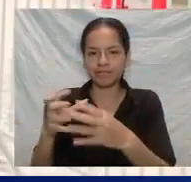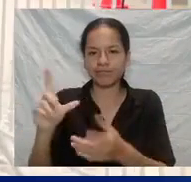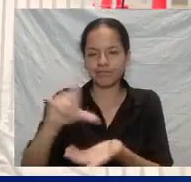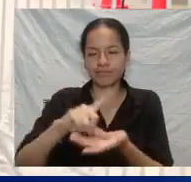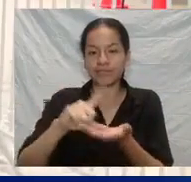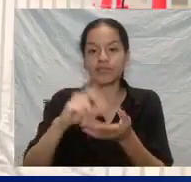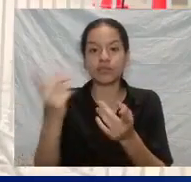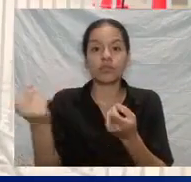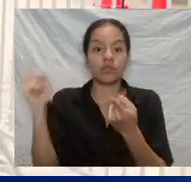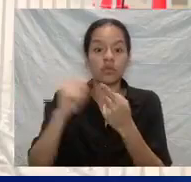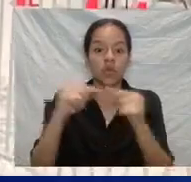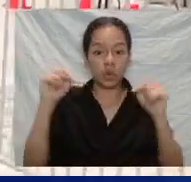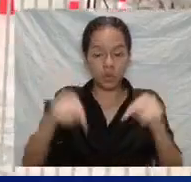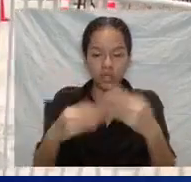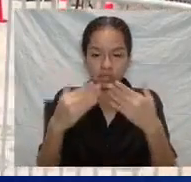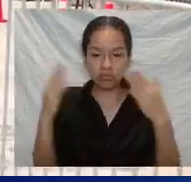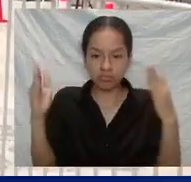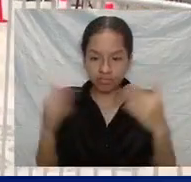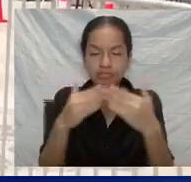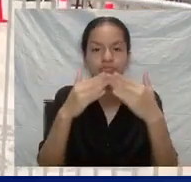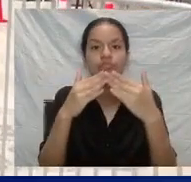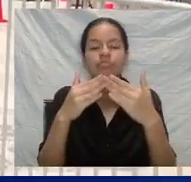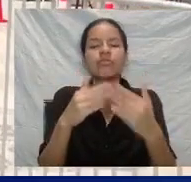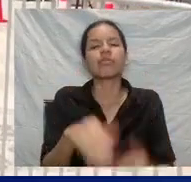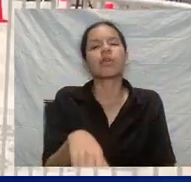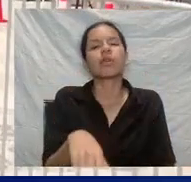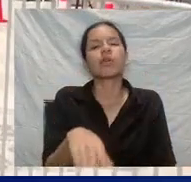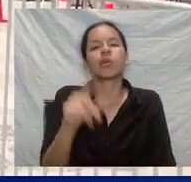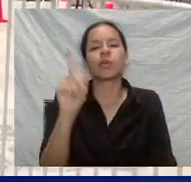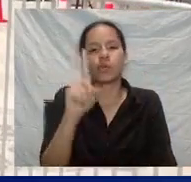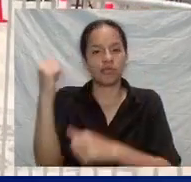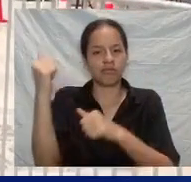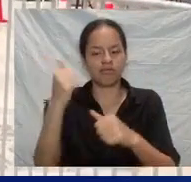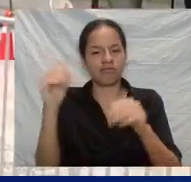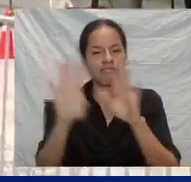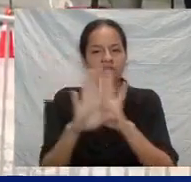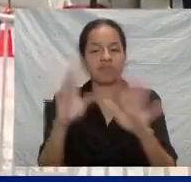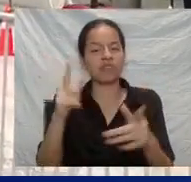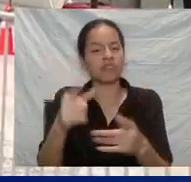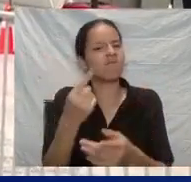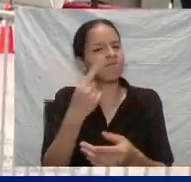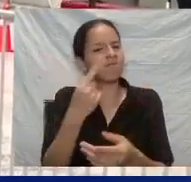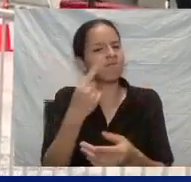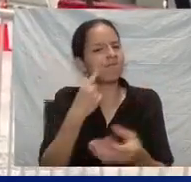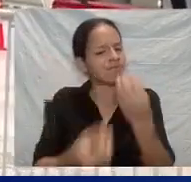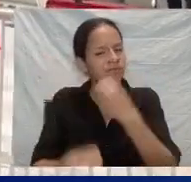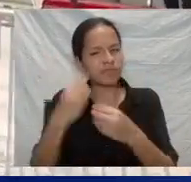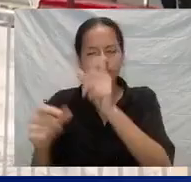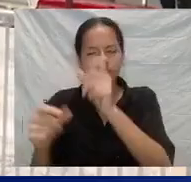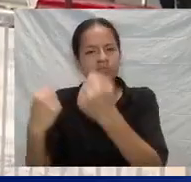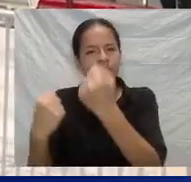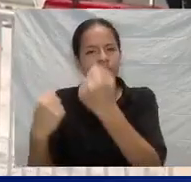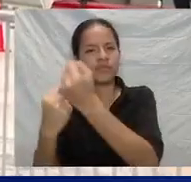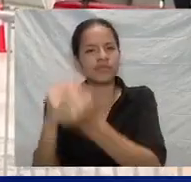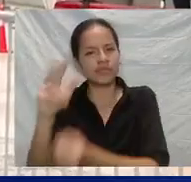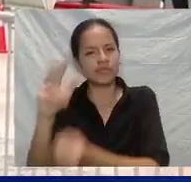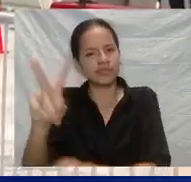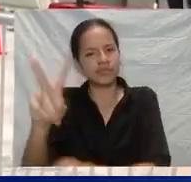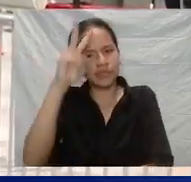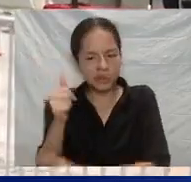de julio este primero de agosto y consuman productos peruanos y obviamente ayudemos a la reactivación económica